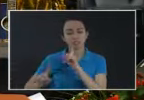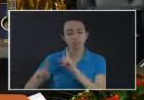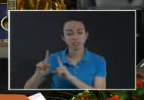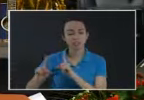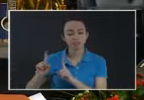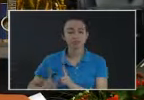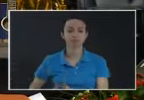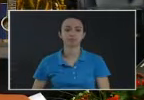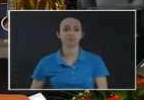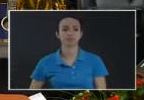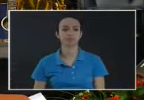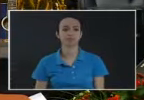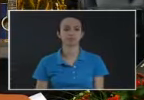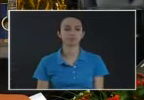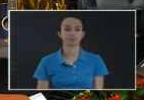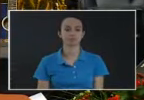Penina parecía cuyo.